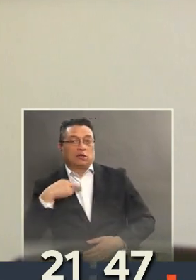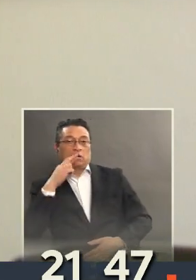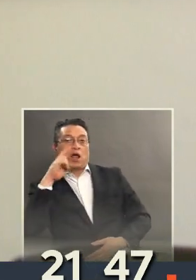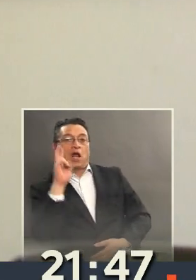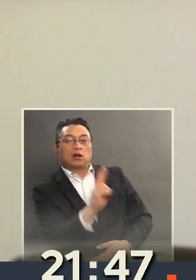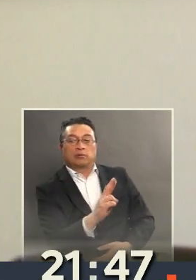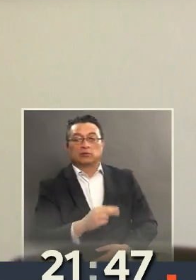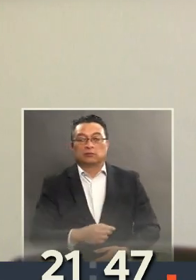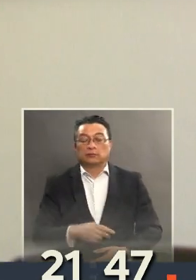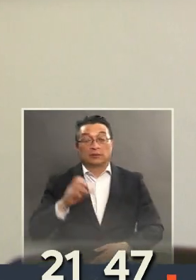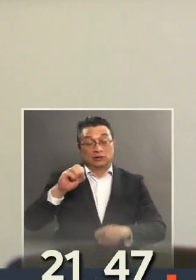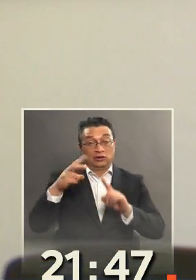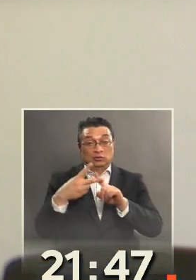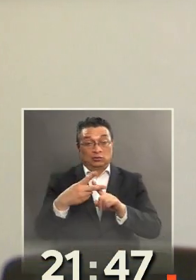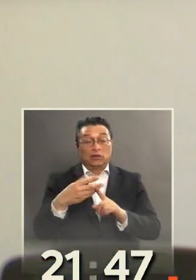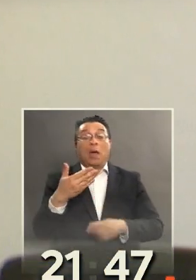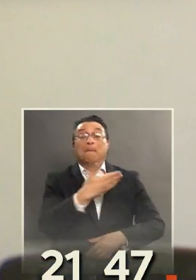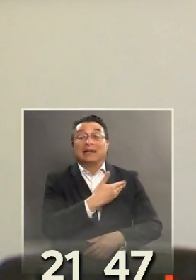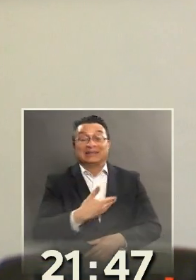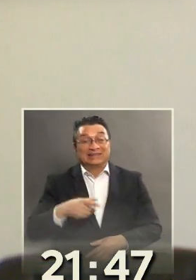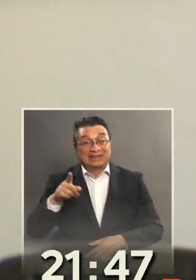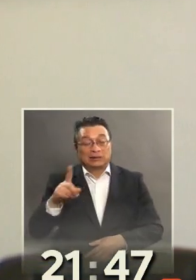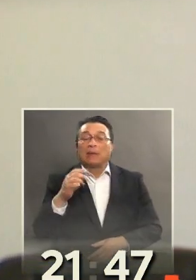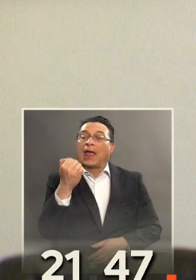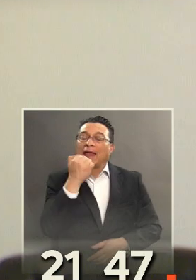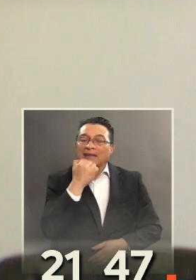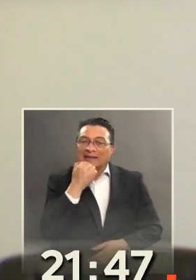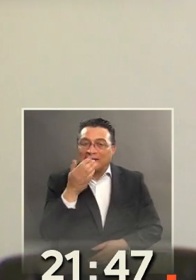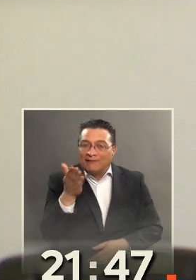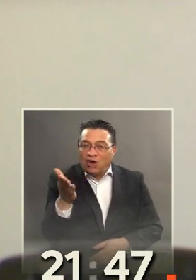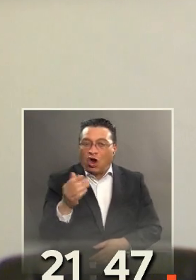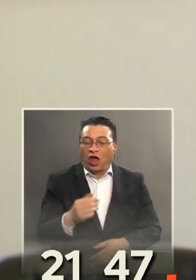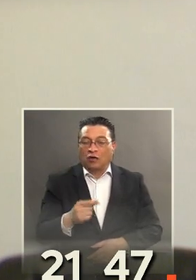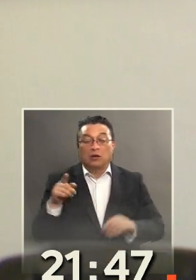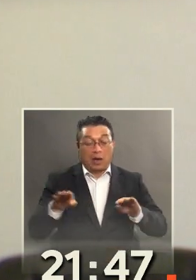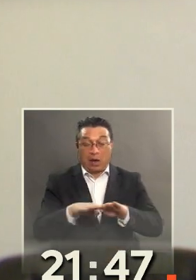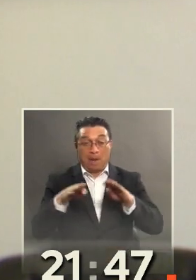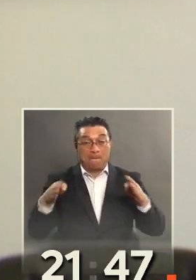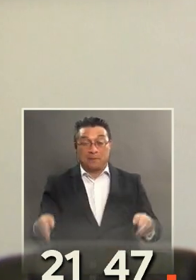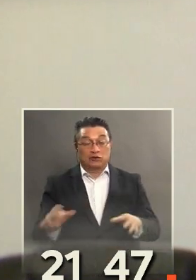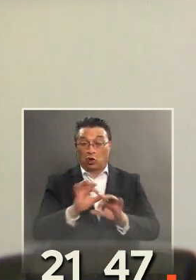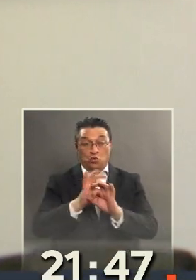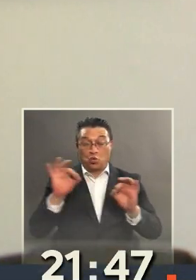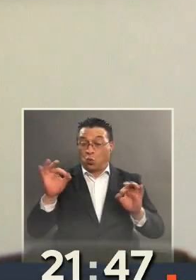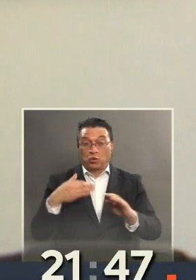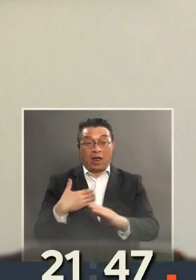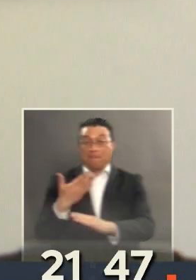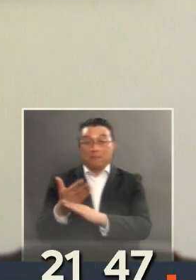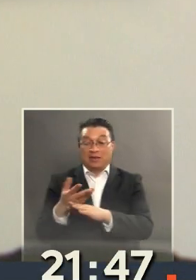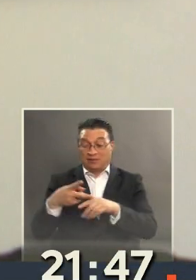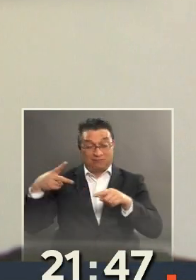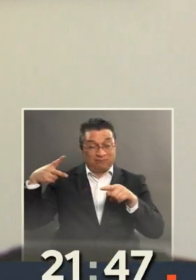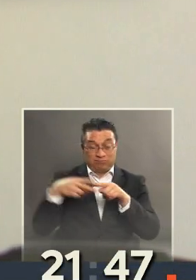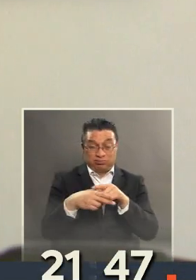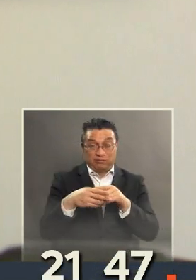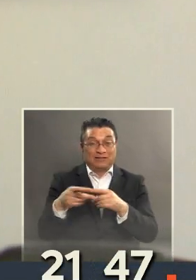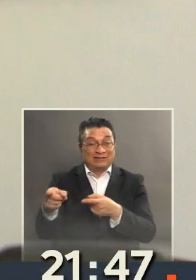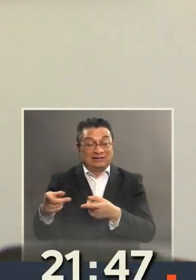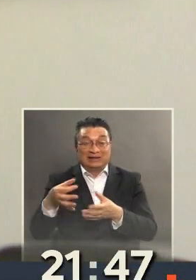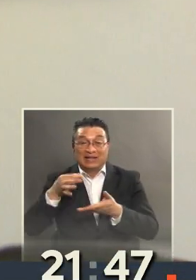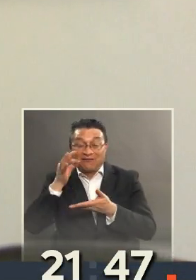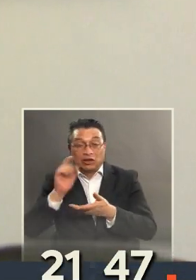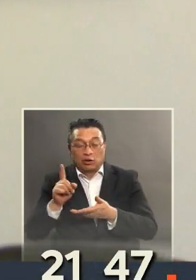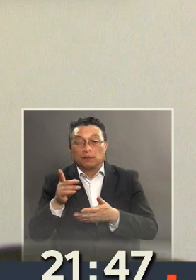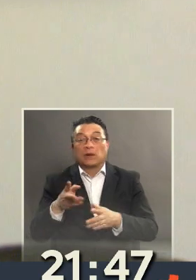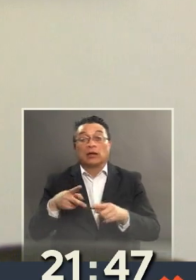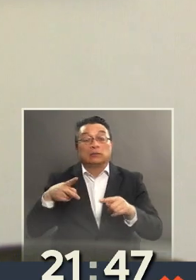El vicepresidente comete una imprecisión, porque la mesa nunca nos pidió terminar un servicio. Ese servicio